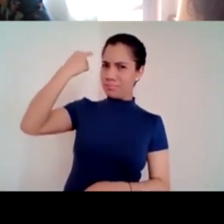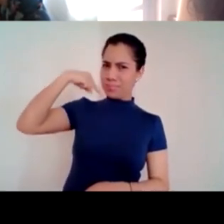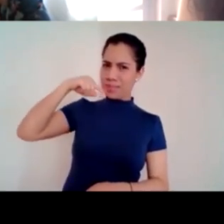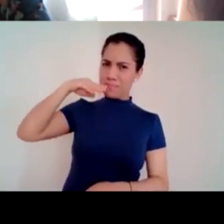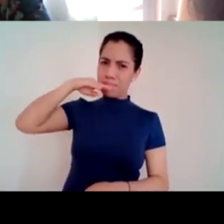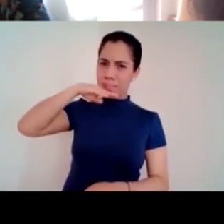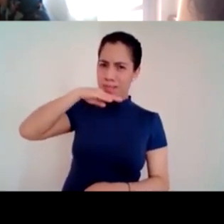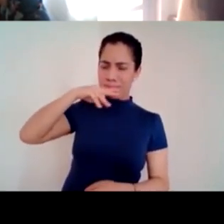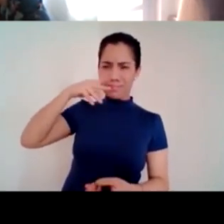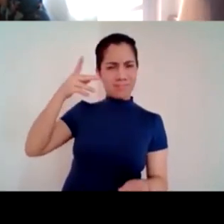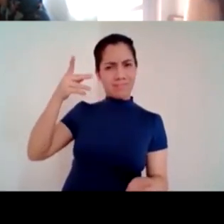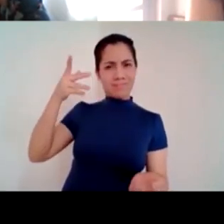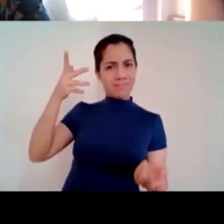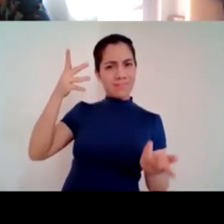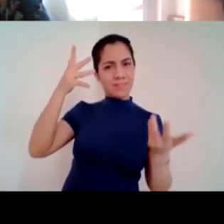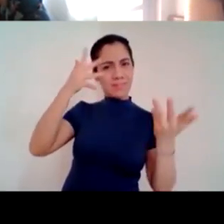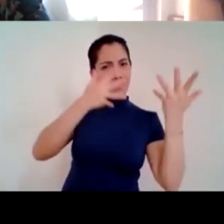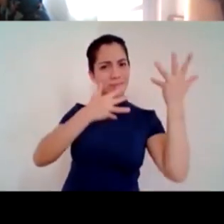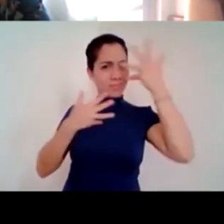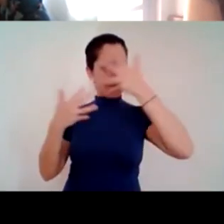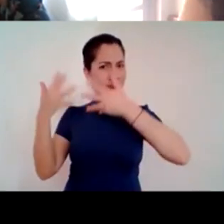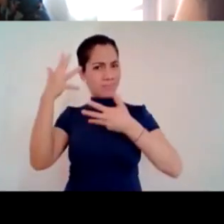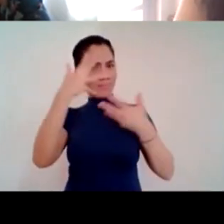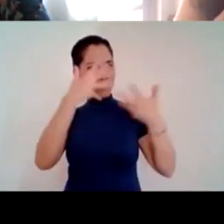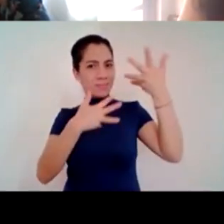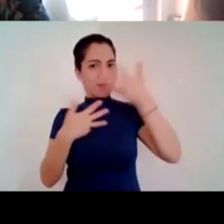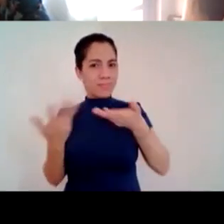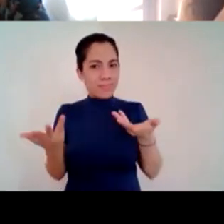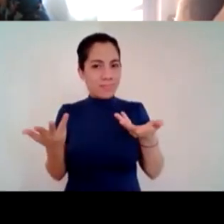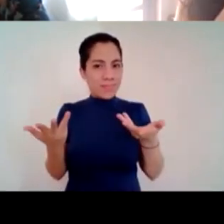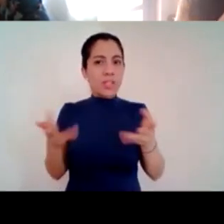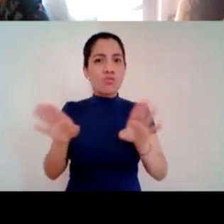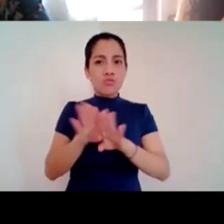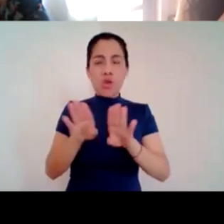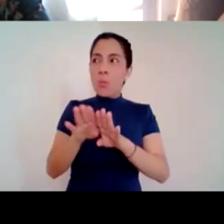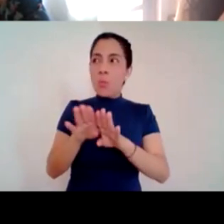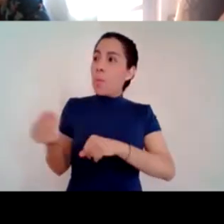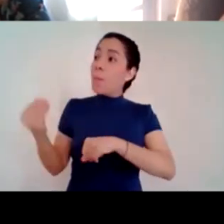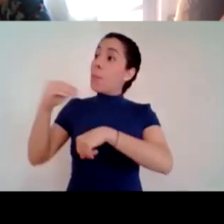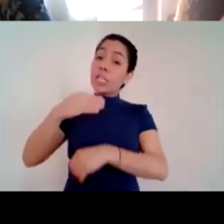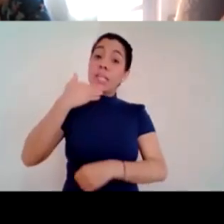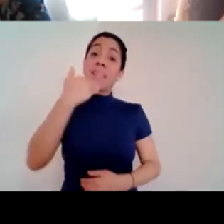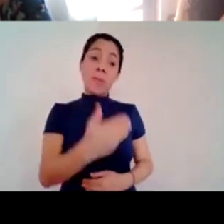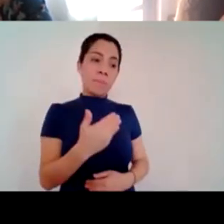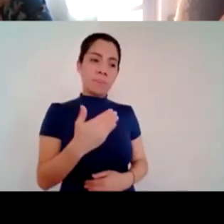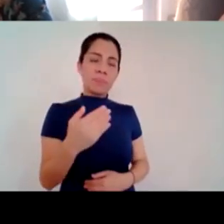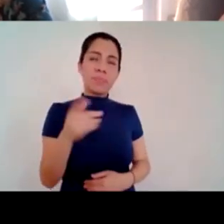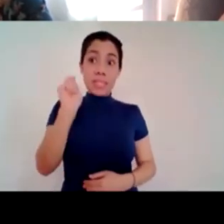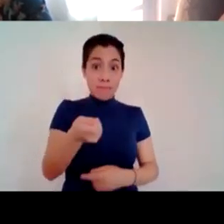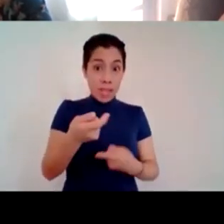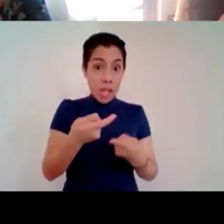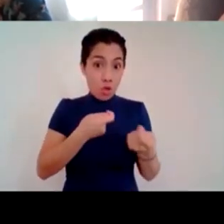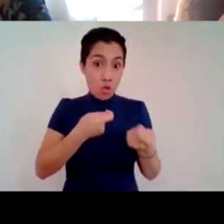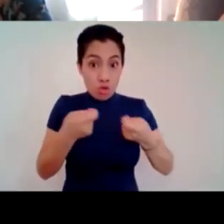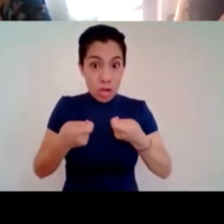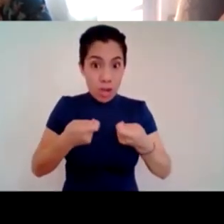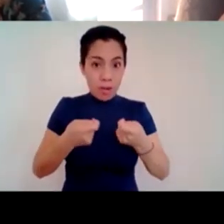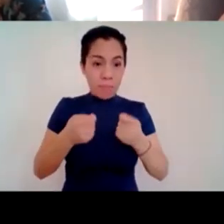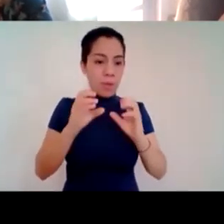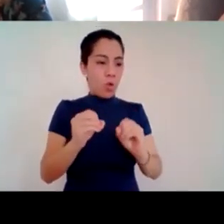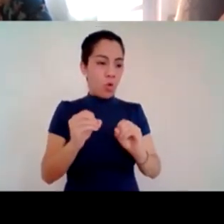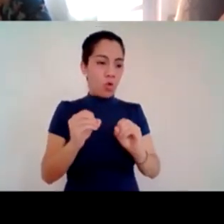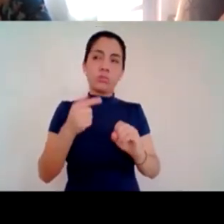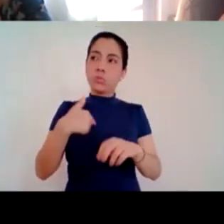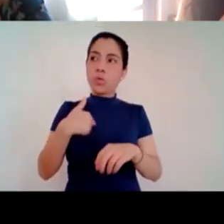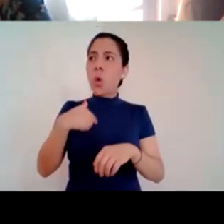de obediencia de portarse bien esta idea de la obediencia como tener control y como portarse bien como aquel ser humano que obedece sin